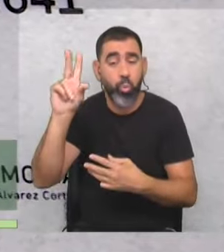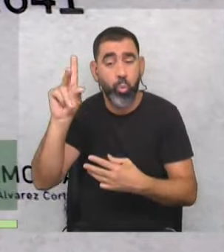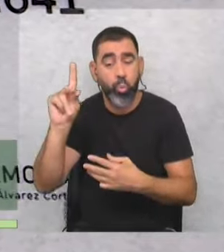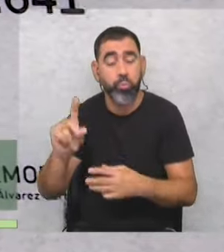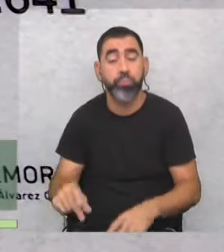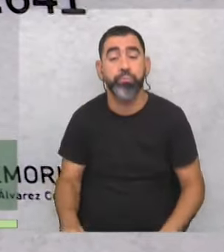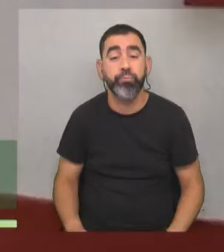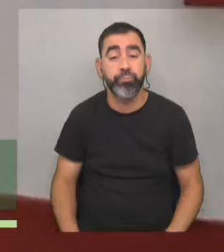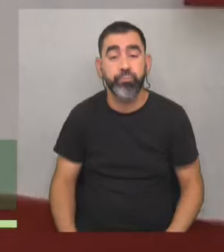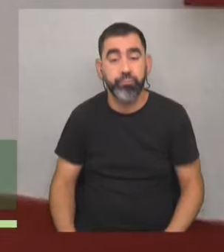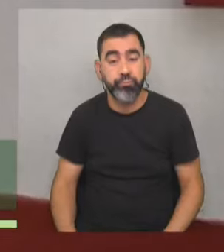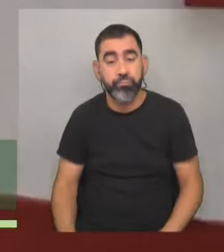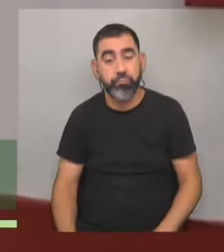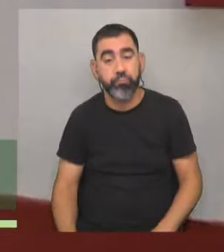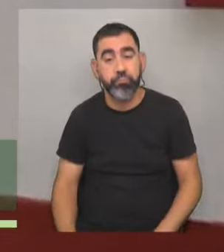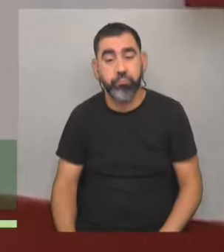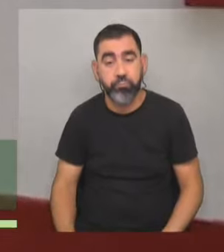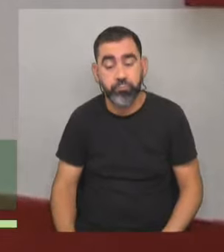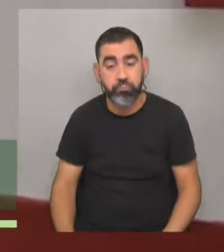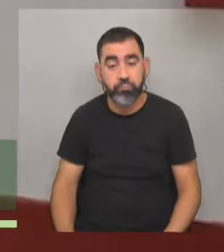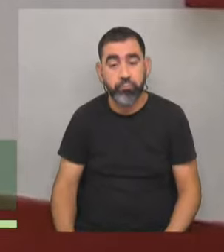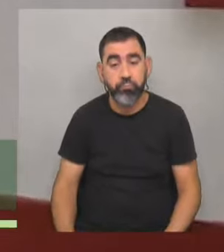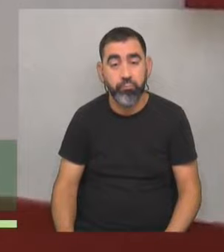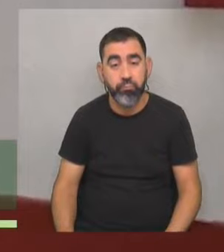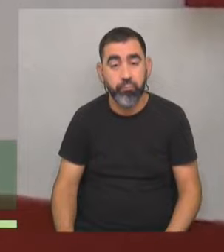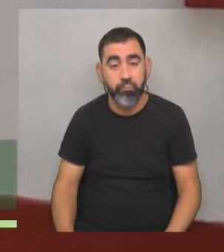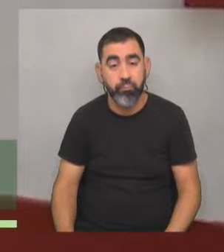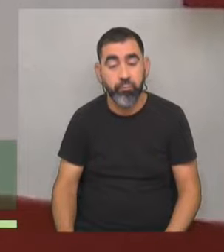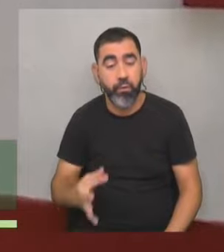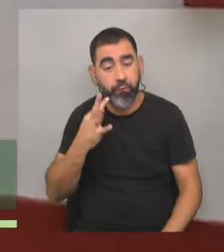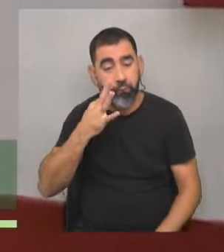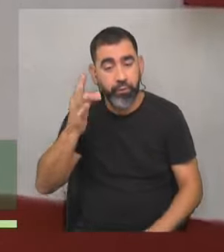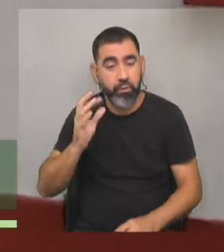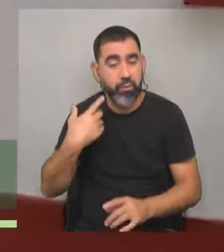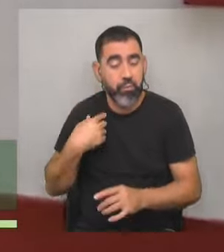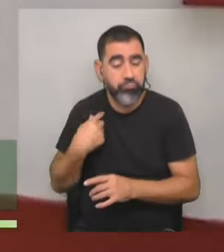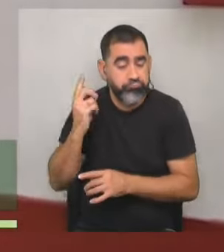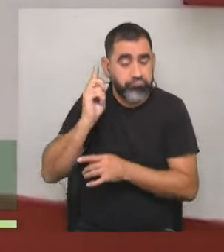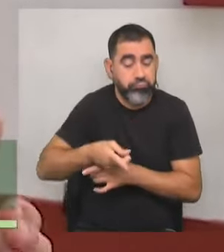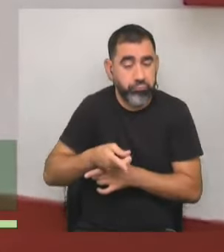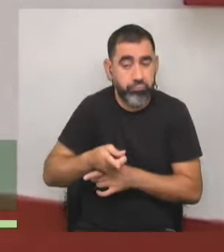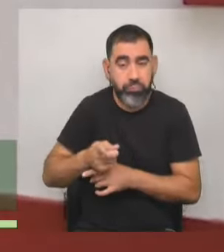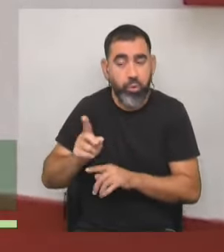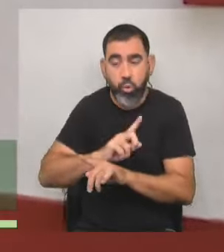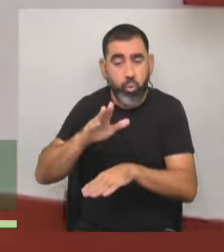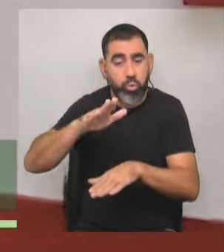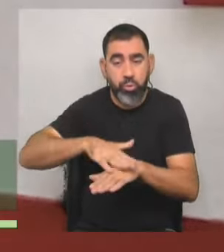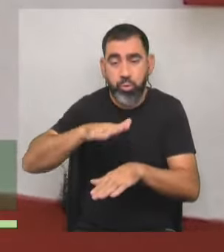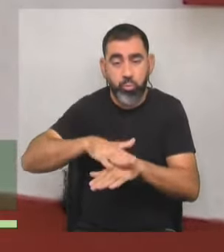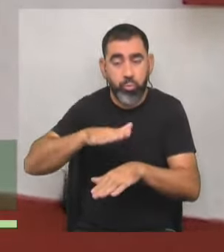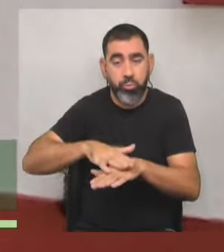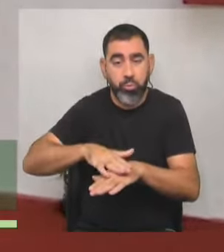de utu eh la verdad es que primero que tienen un tinte arbitrario porque a él ya no no le corresponde